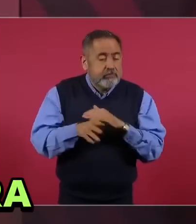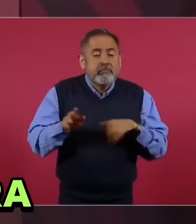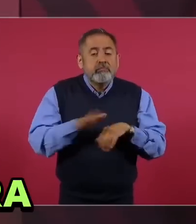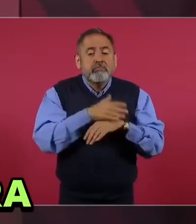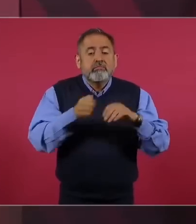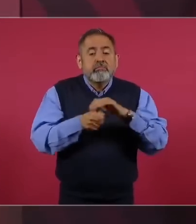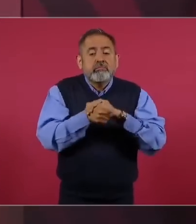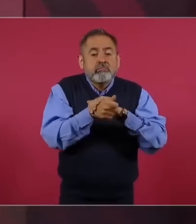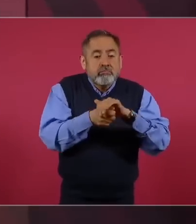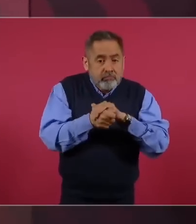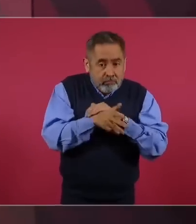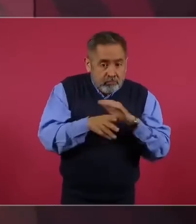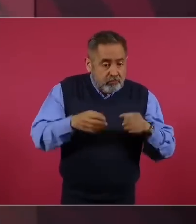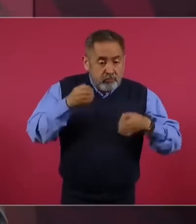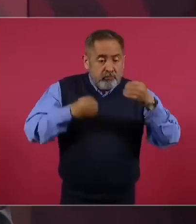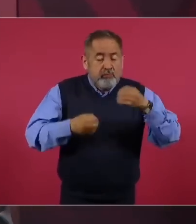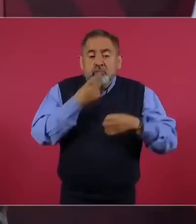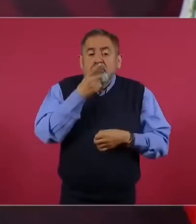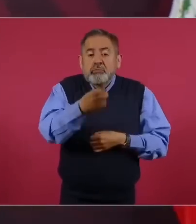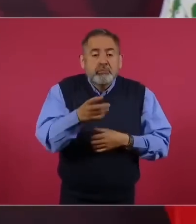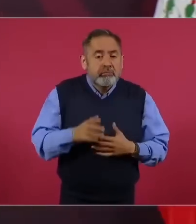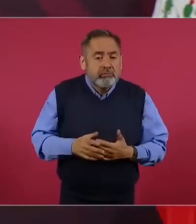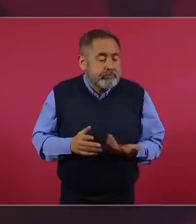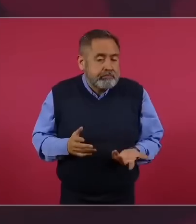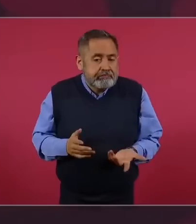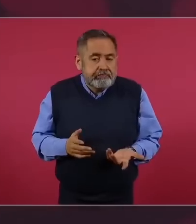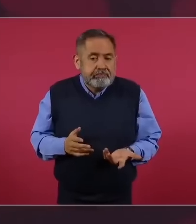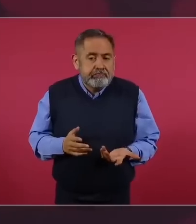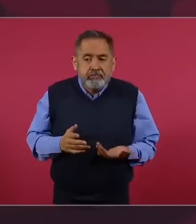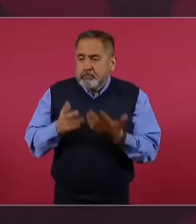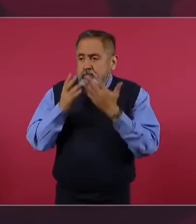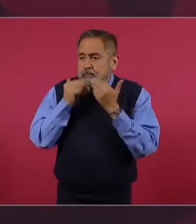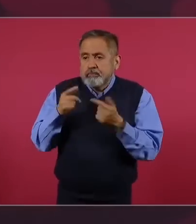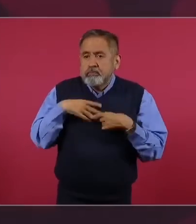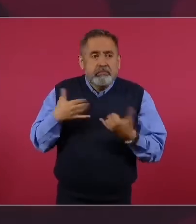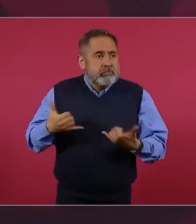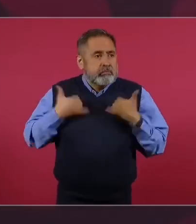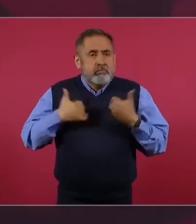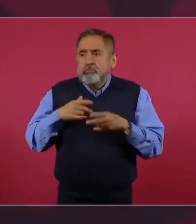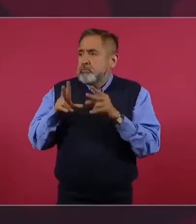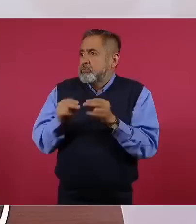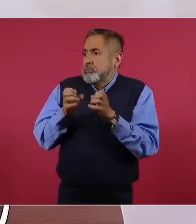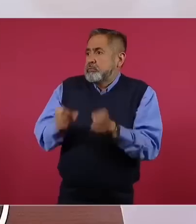Barandilla declara de que los muchachos no estuvieron